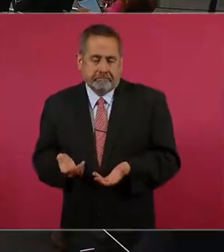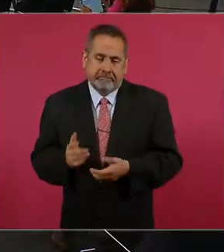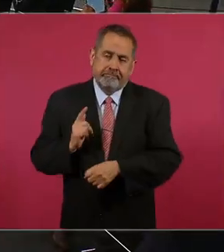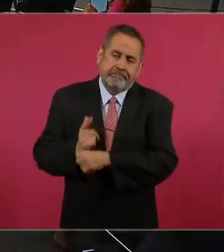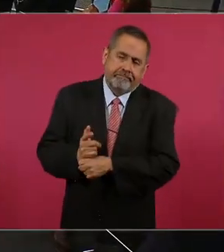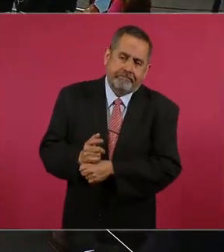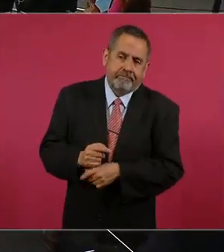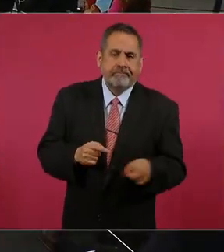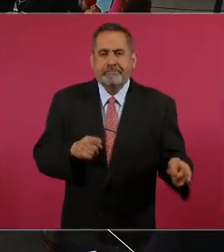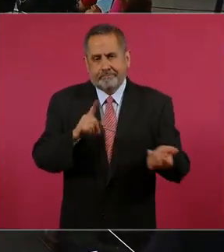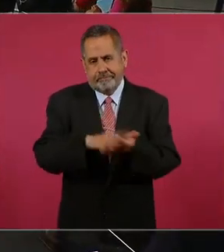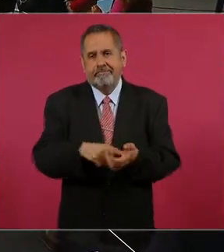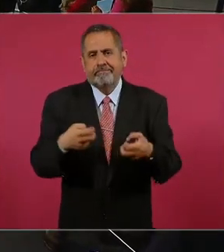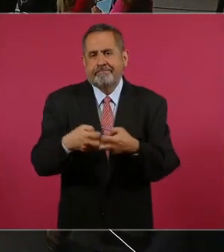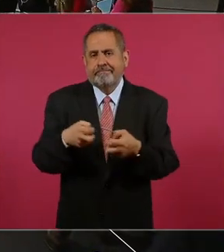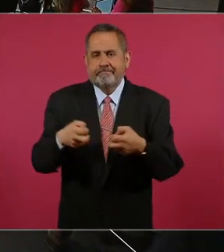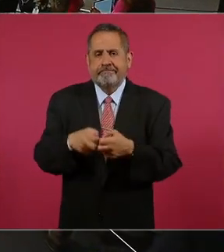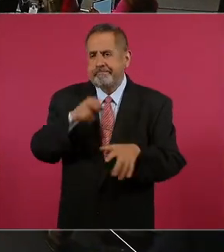¿Tan nerviosos?